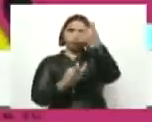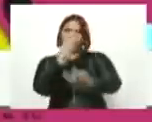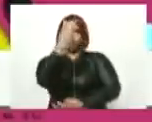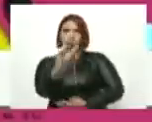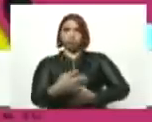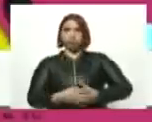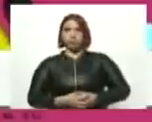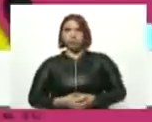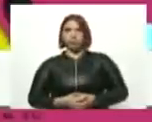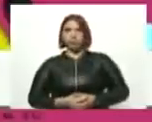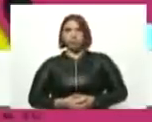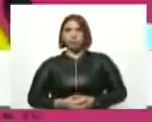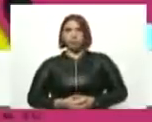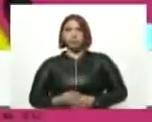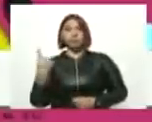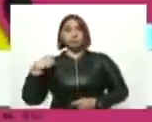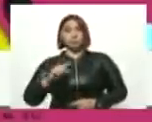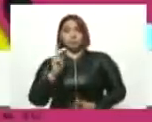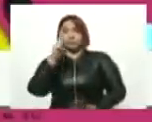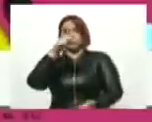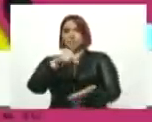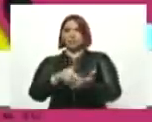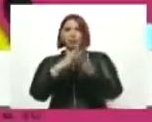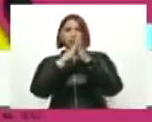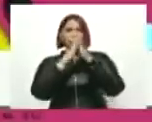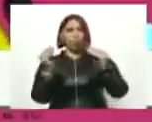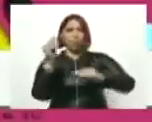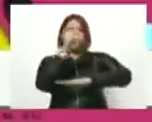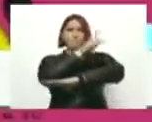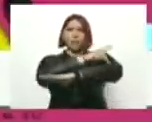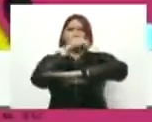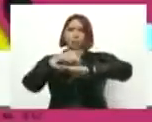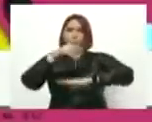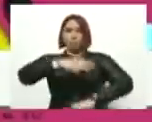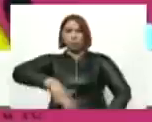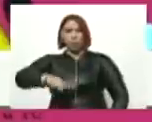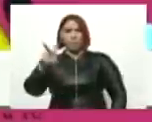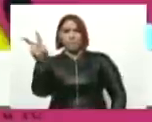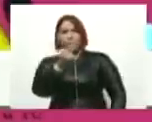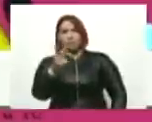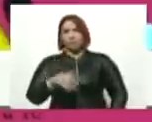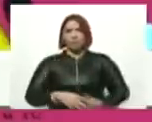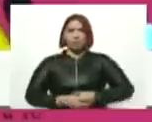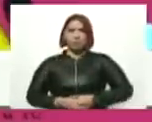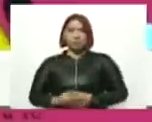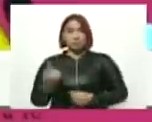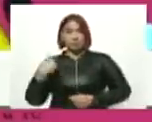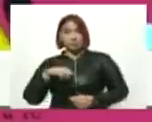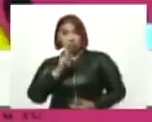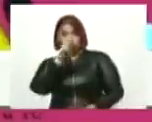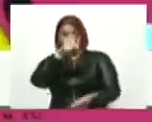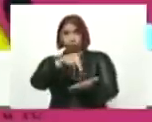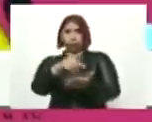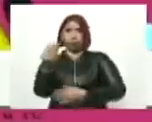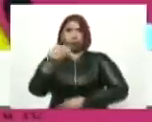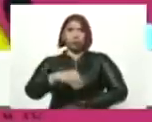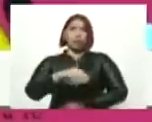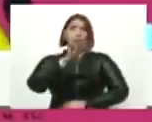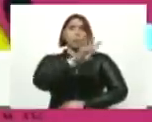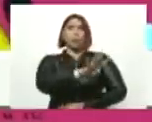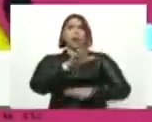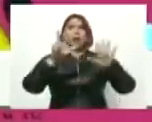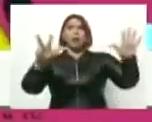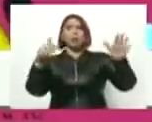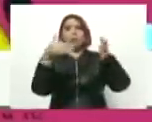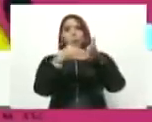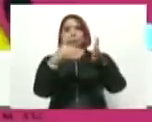municipios del país. Tenemos presencia en todas las parroquias de este país. Tenemos presencia en más de